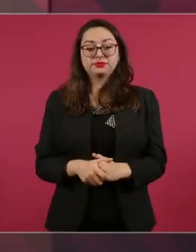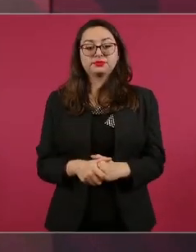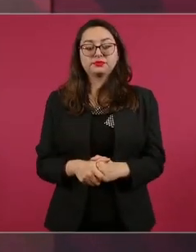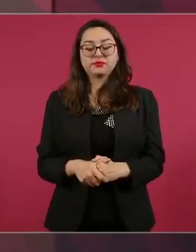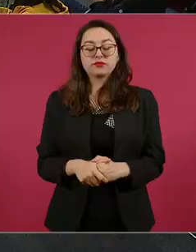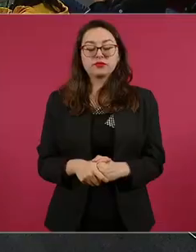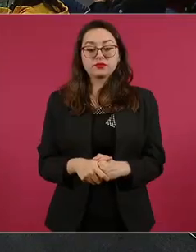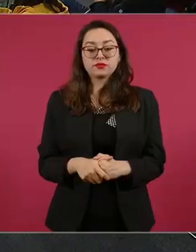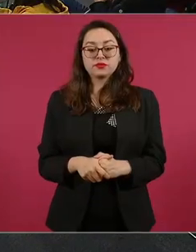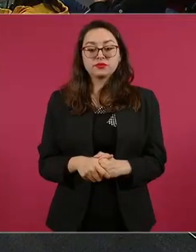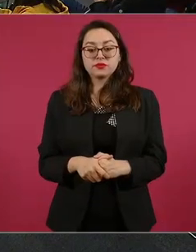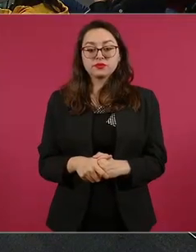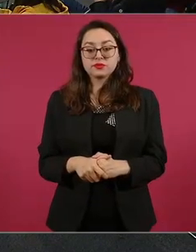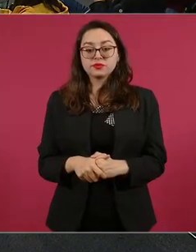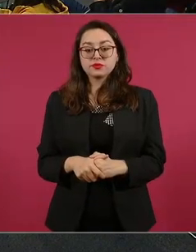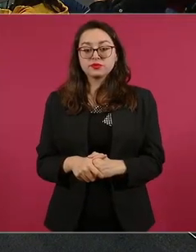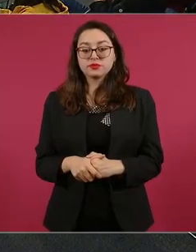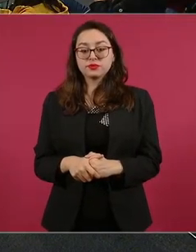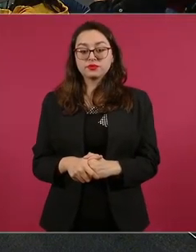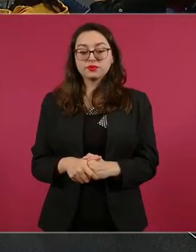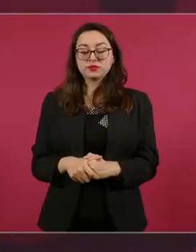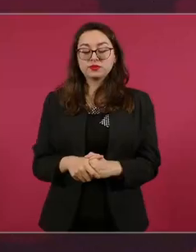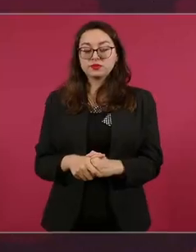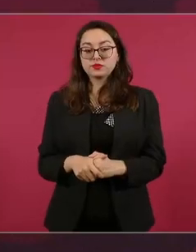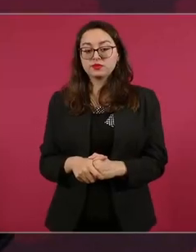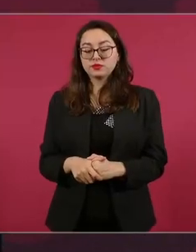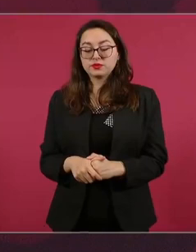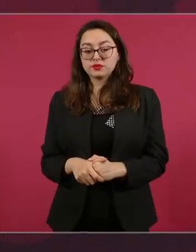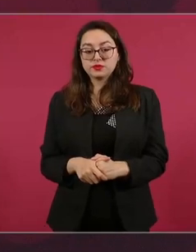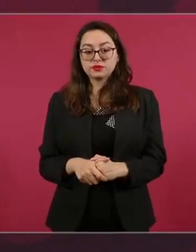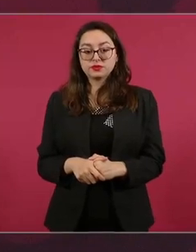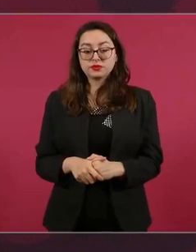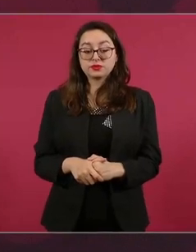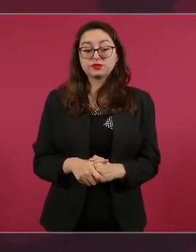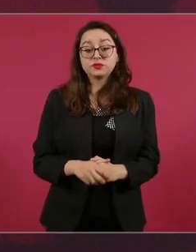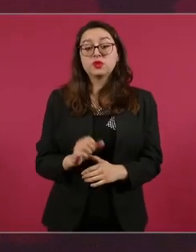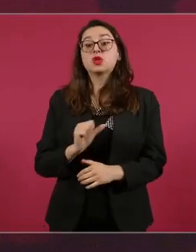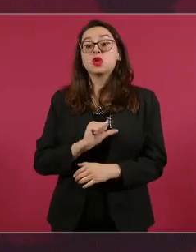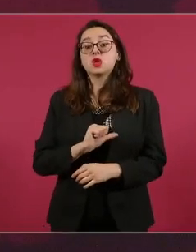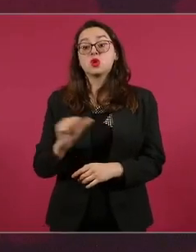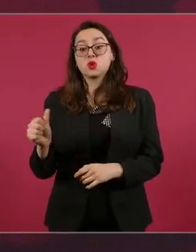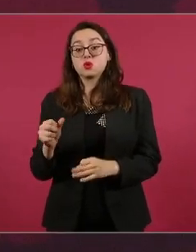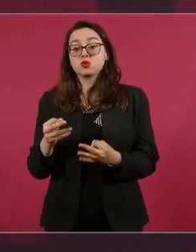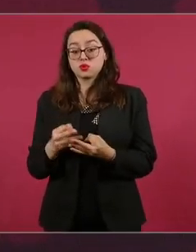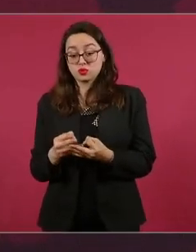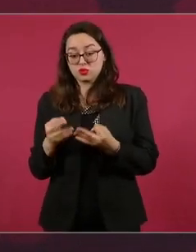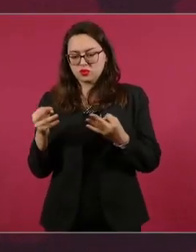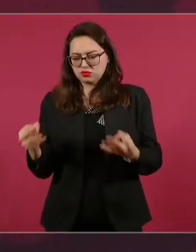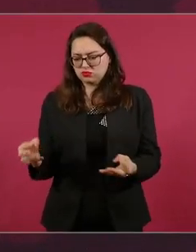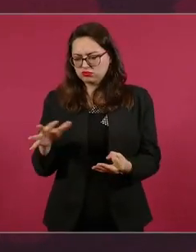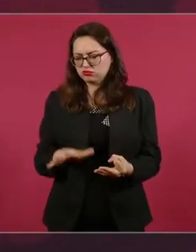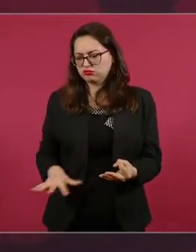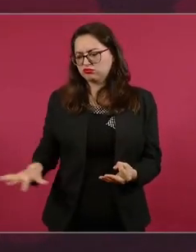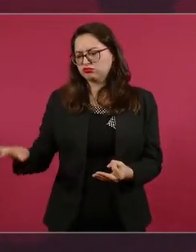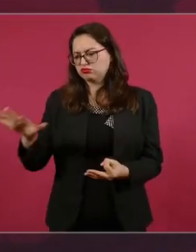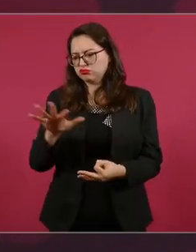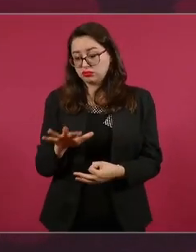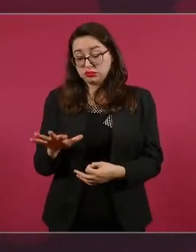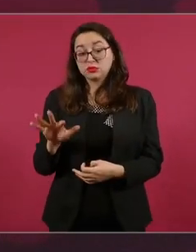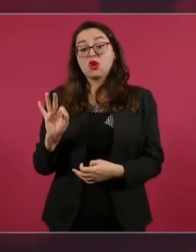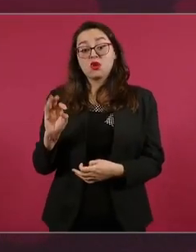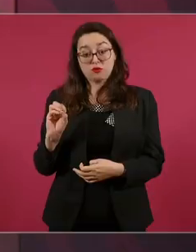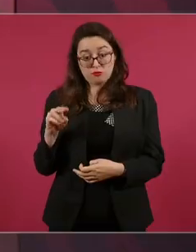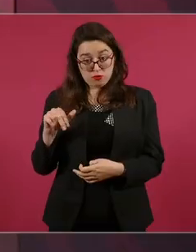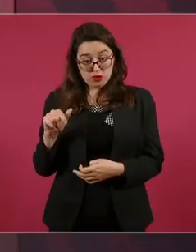Y en una parte de los terrenos de Fonatur se está llevando a cabo